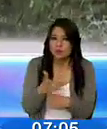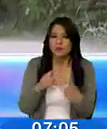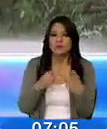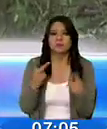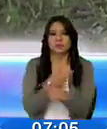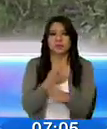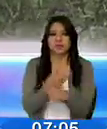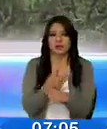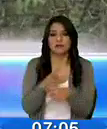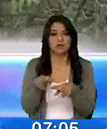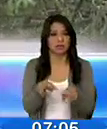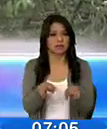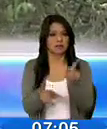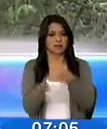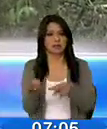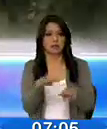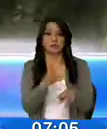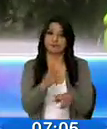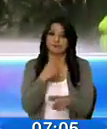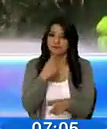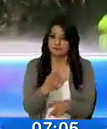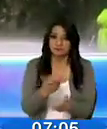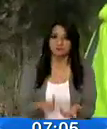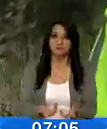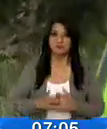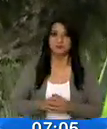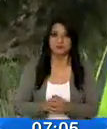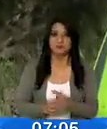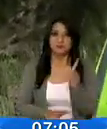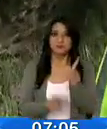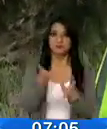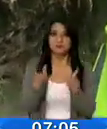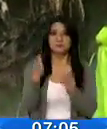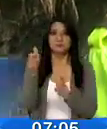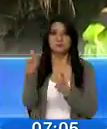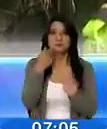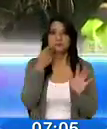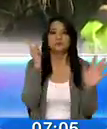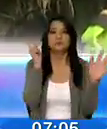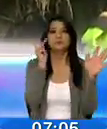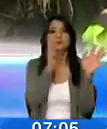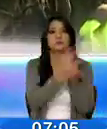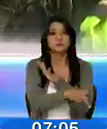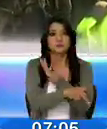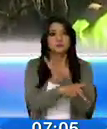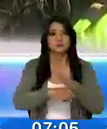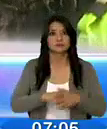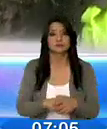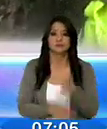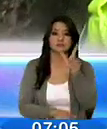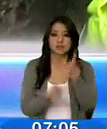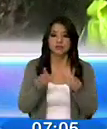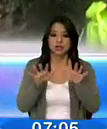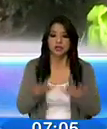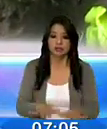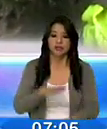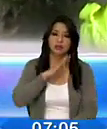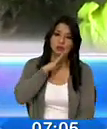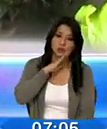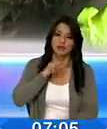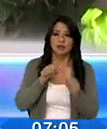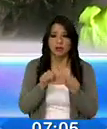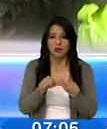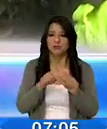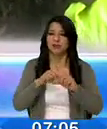una pésima imagen para la ciudad. Hay denuncias por parte de la ciudadanía que están personas en el sitio que se encuentran